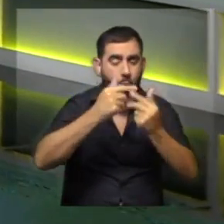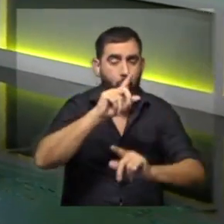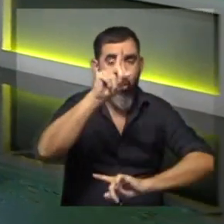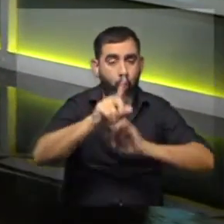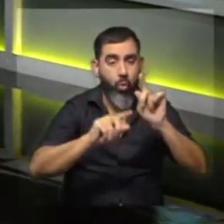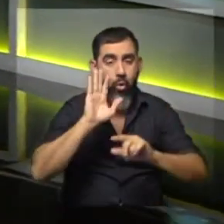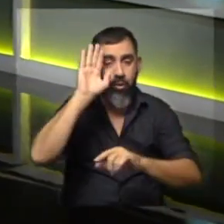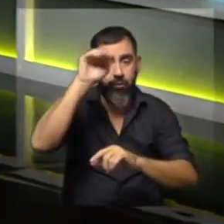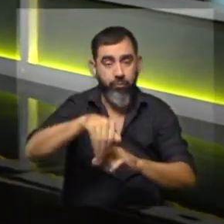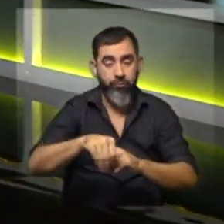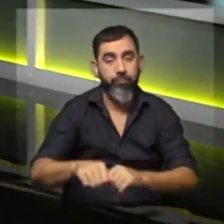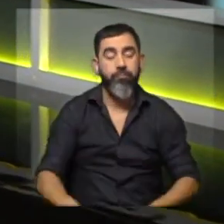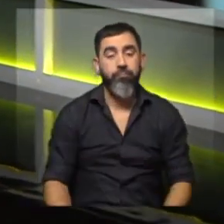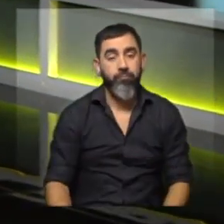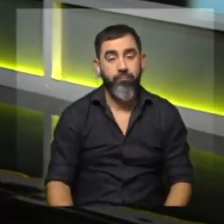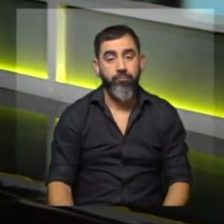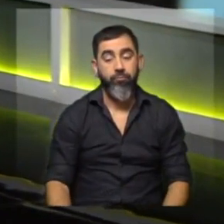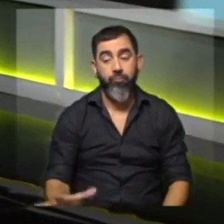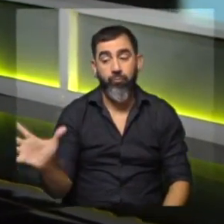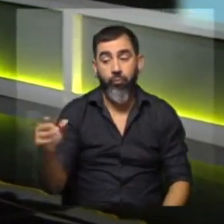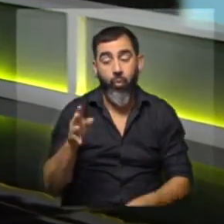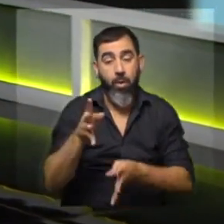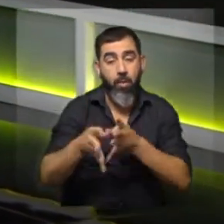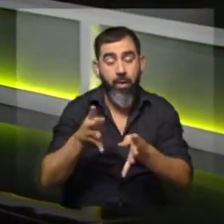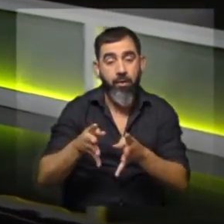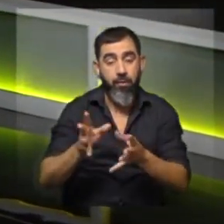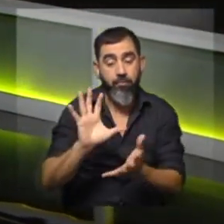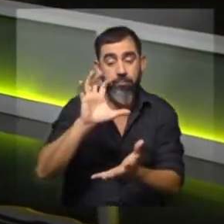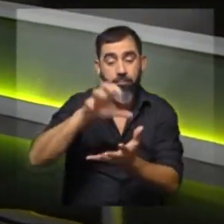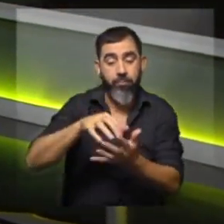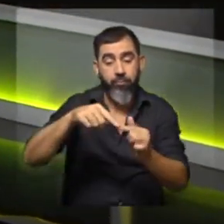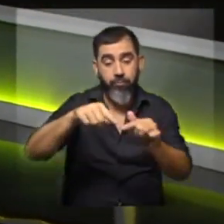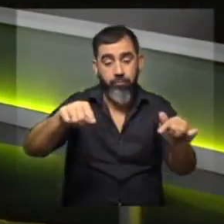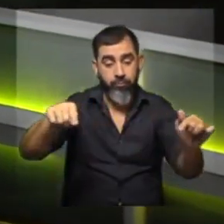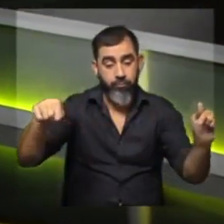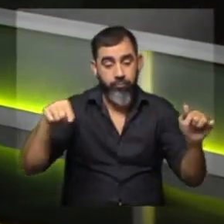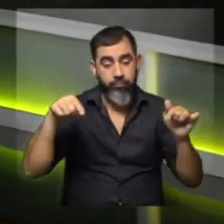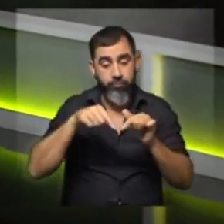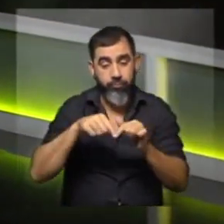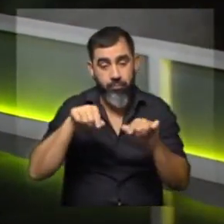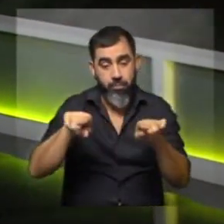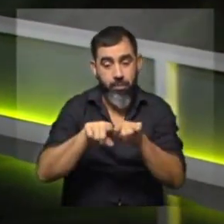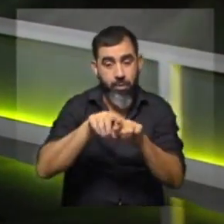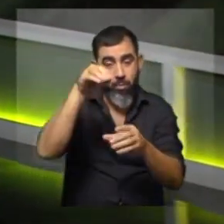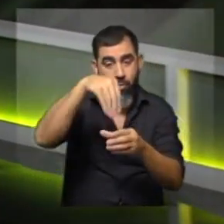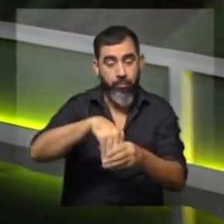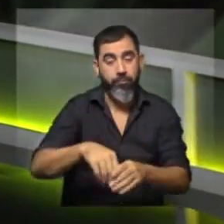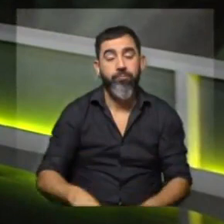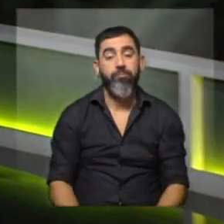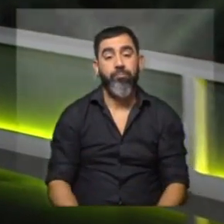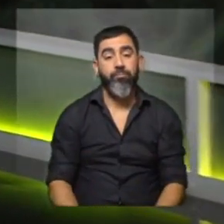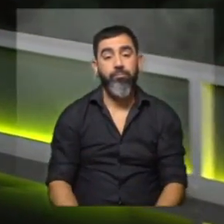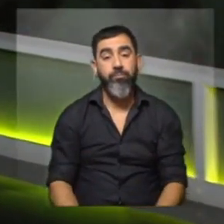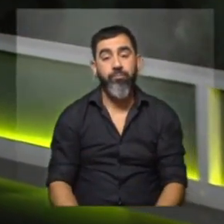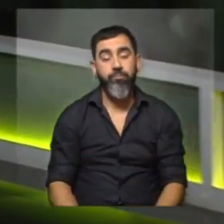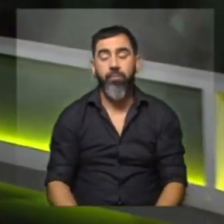Universidad de la República. Todos estos equipos funcionan en un solo espacio físico, como también explicaba el decano Monbrú,